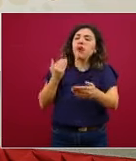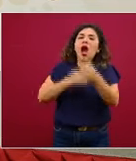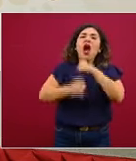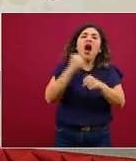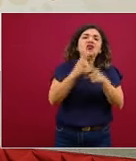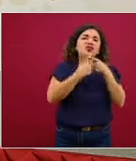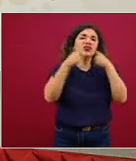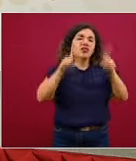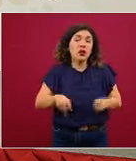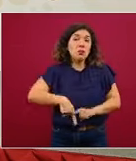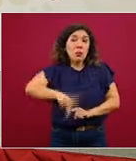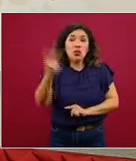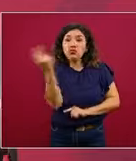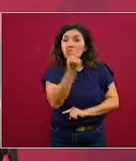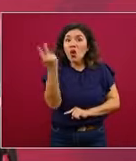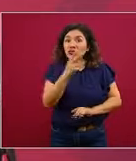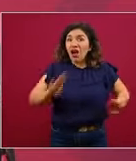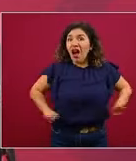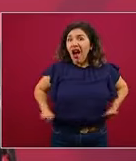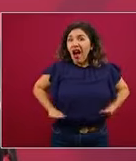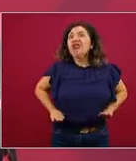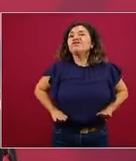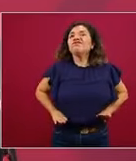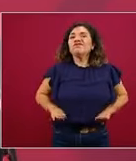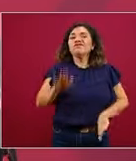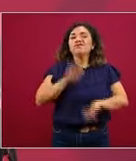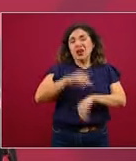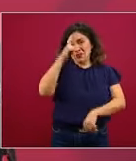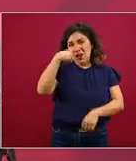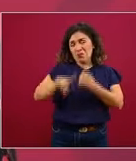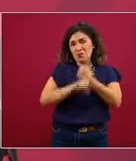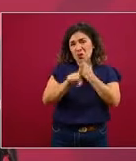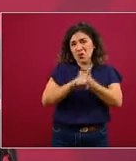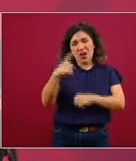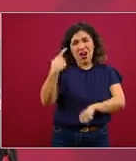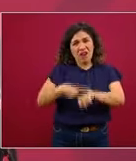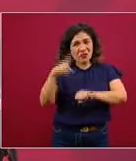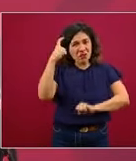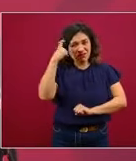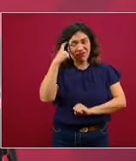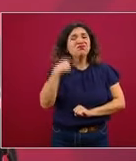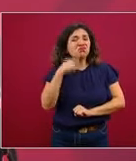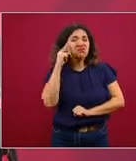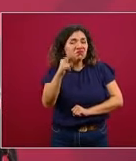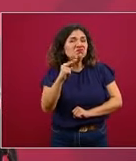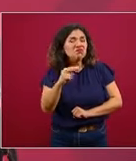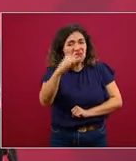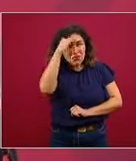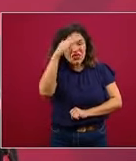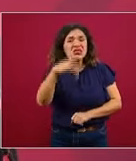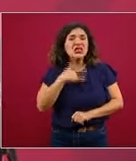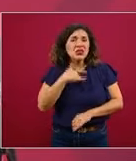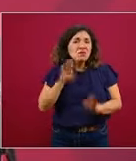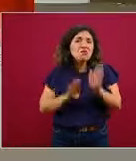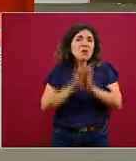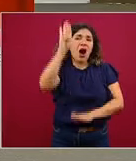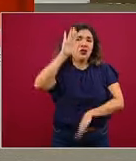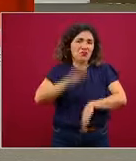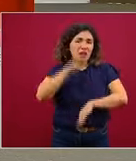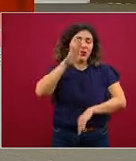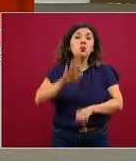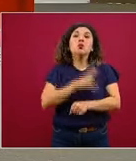embargo, son esas dos las condiciones de salud mental en las que esperamos precisamente un repunte. Por ello,